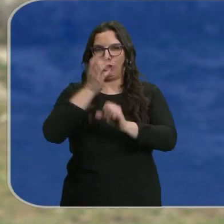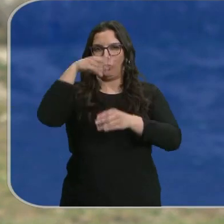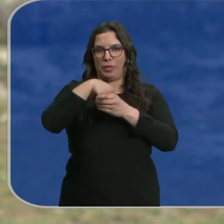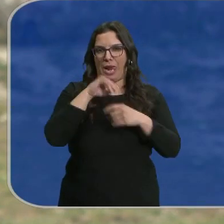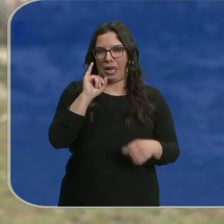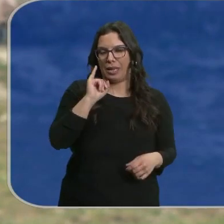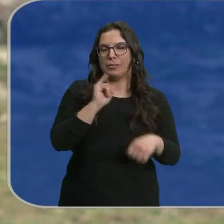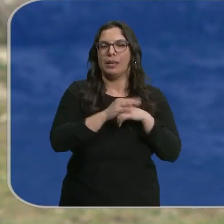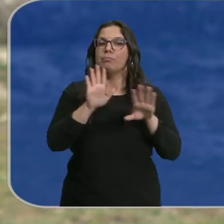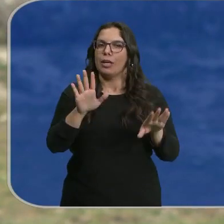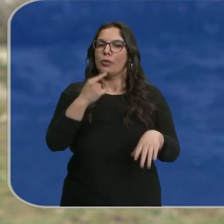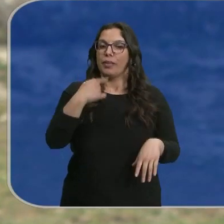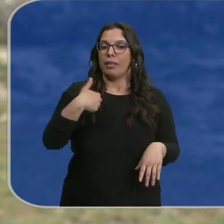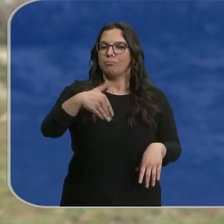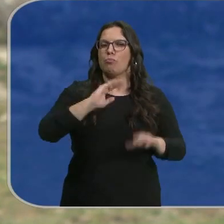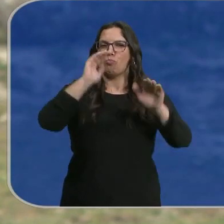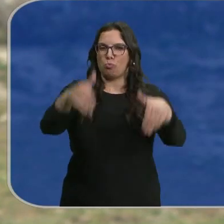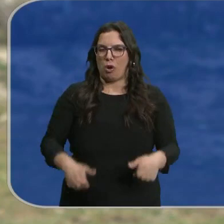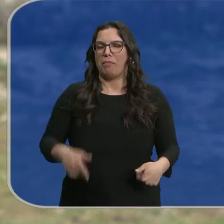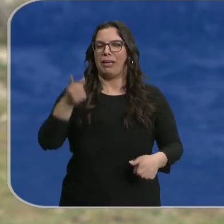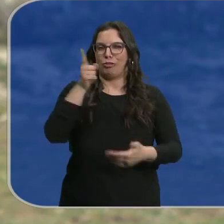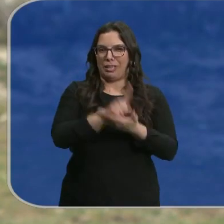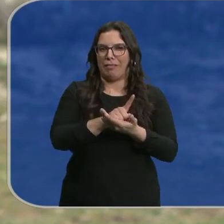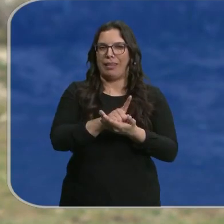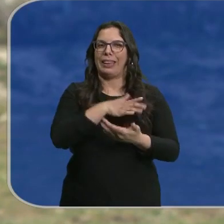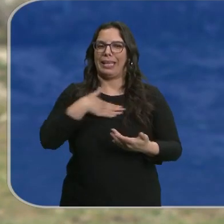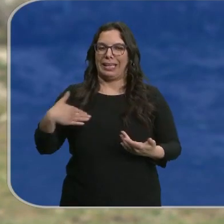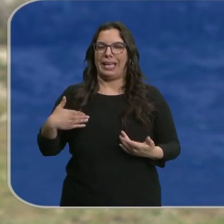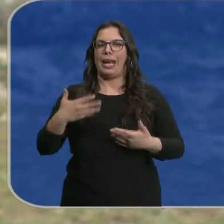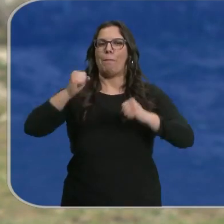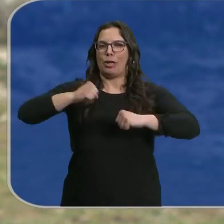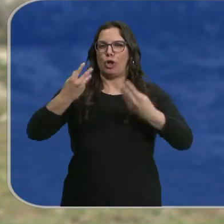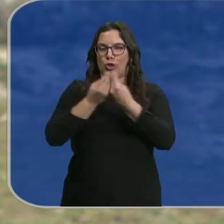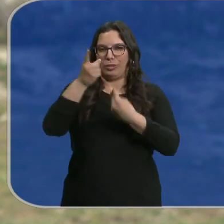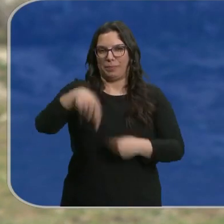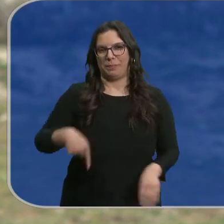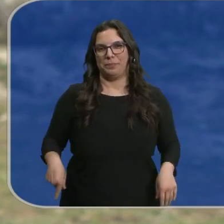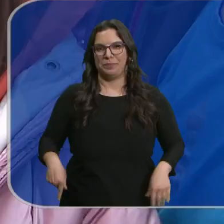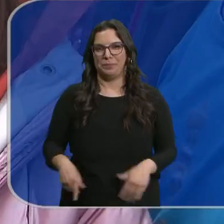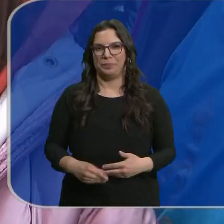quesillo, pero eso sí, prometen que van a volver este fin de semana para participar en la de los mayores.